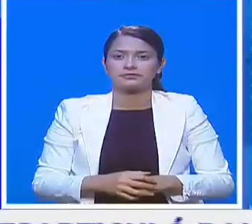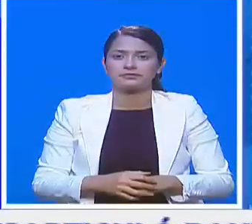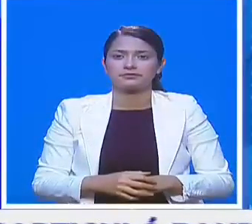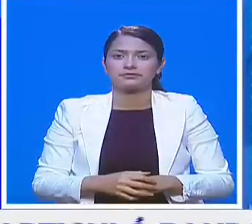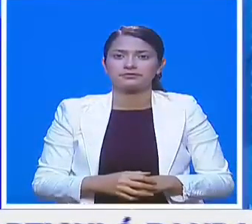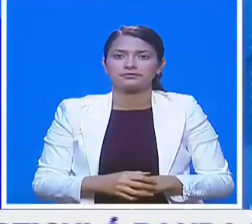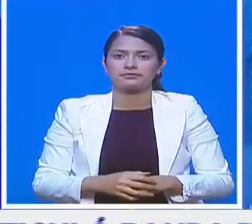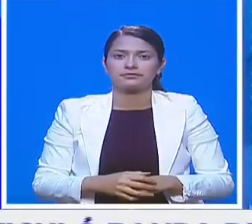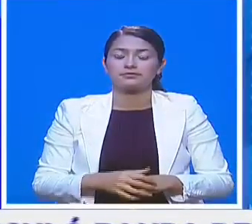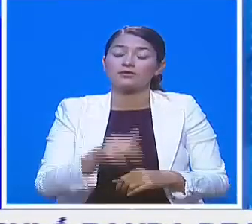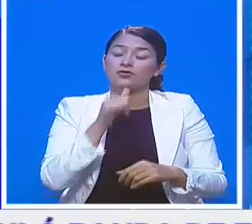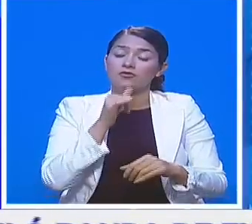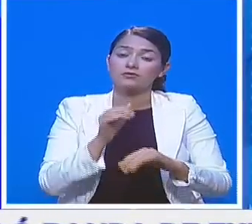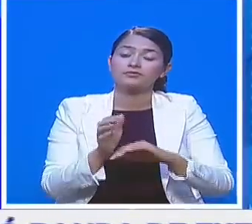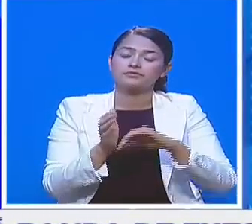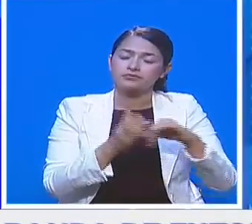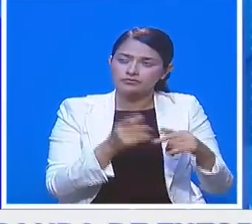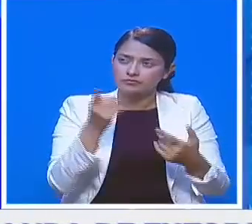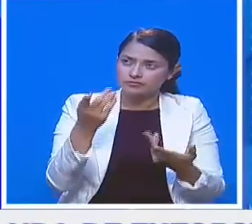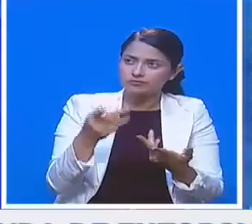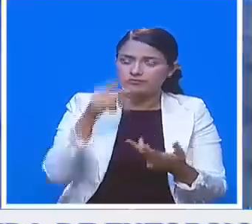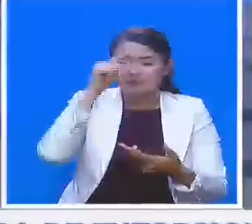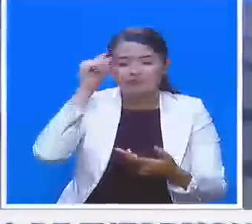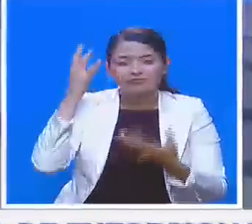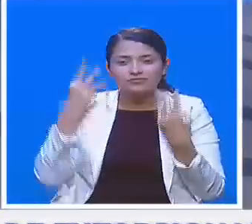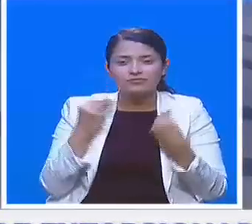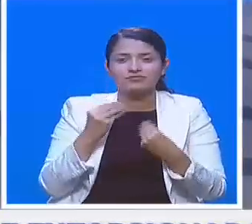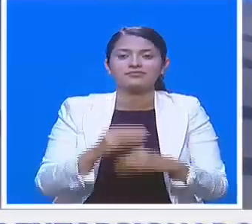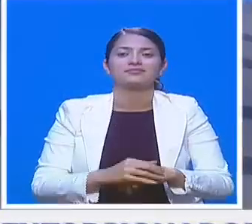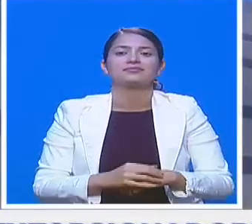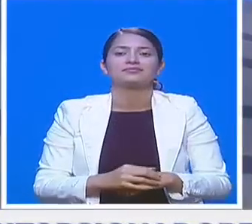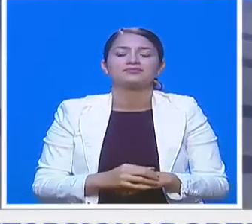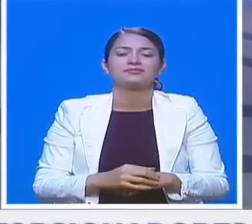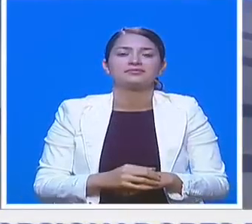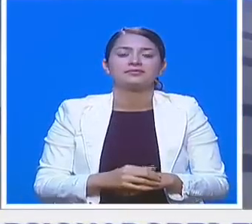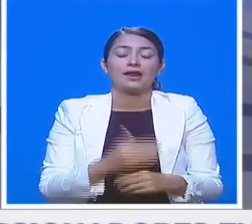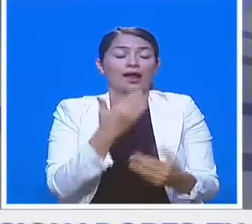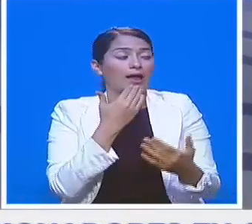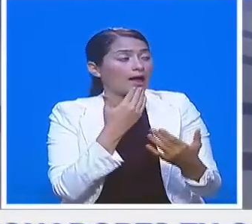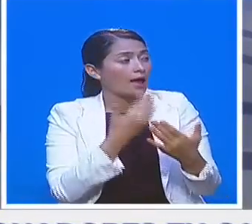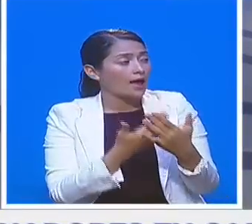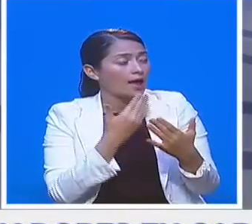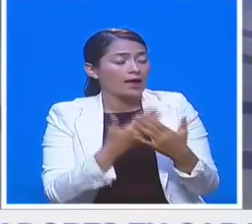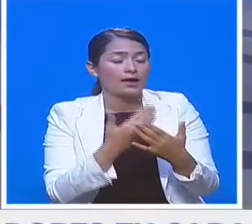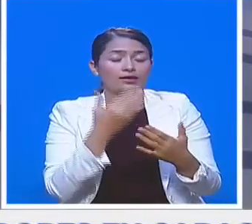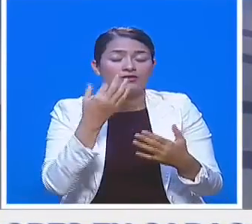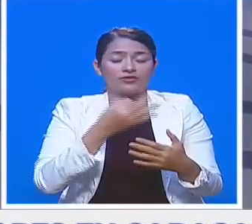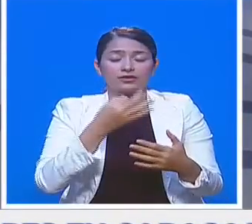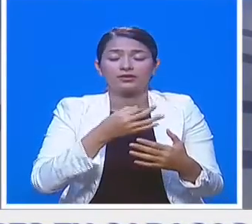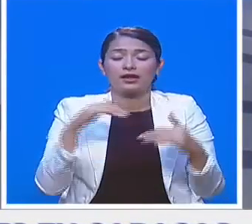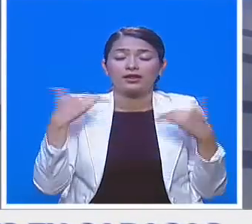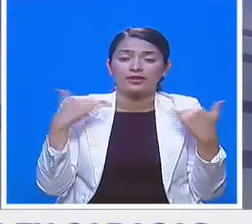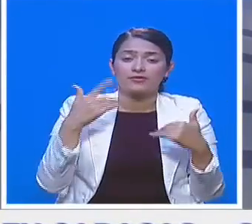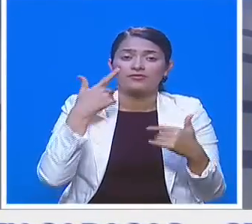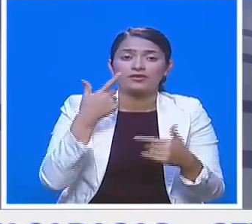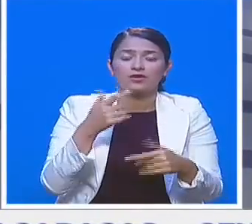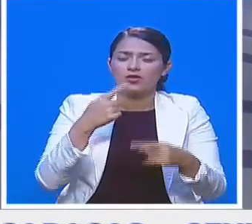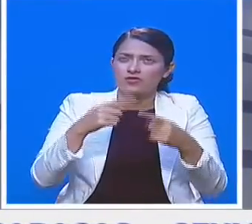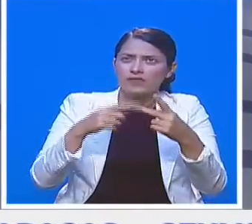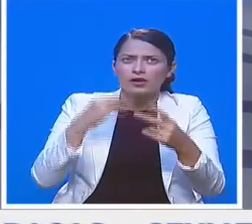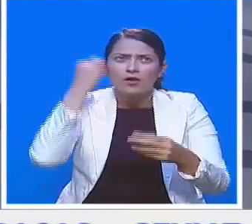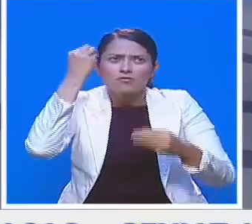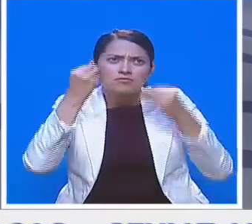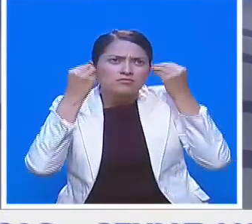Bien, con esto vuelvo con ustedes, Sandrina, Milagros. Muchísimas gracias, Estefanía. Bueno, distintos analistas están a esta hora